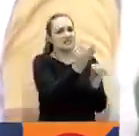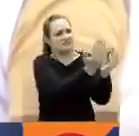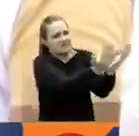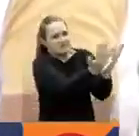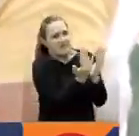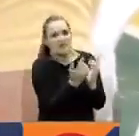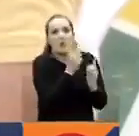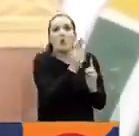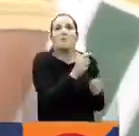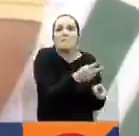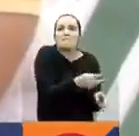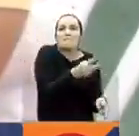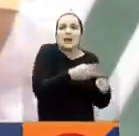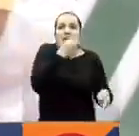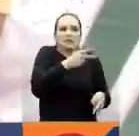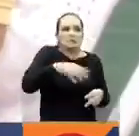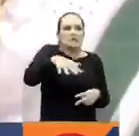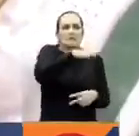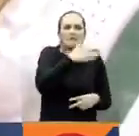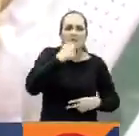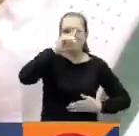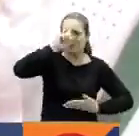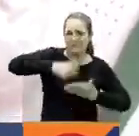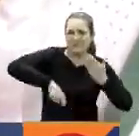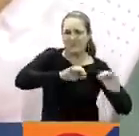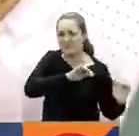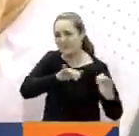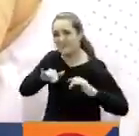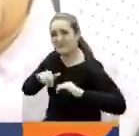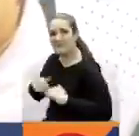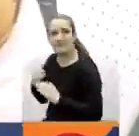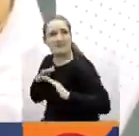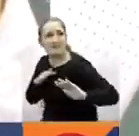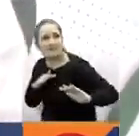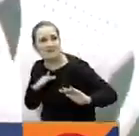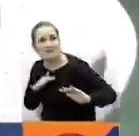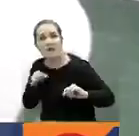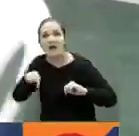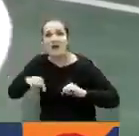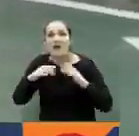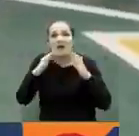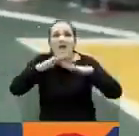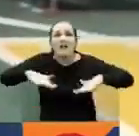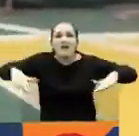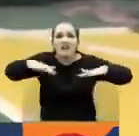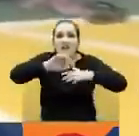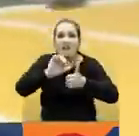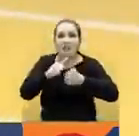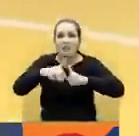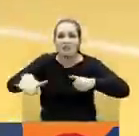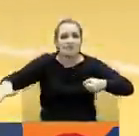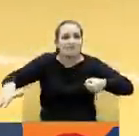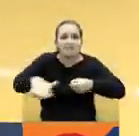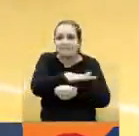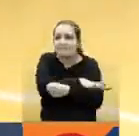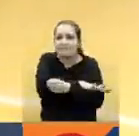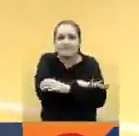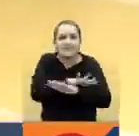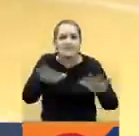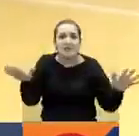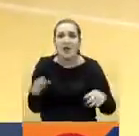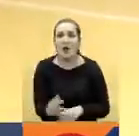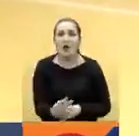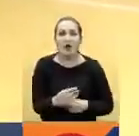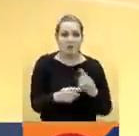de argelia y ahí hay que buscar otro refugio porque en este punto en el coliseo pues no dan abasto ya se está hablando de un 4